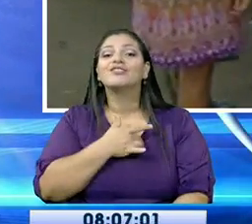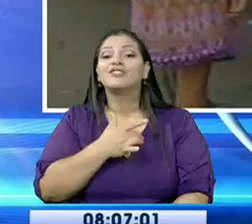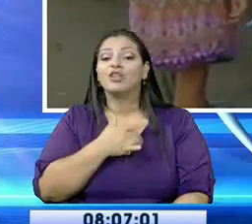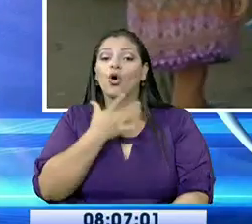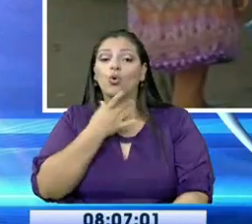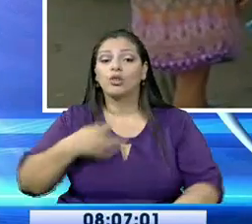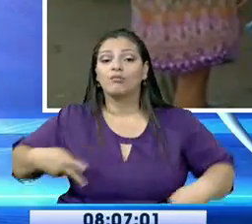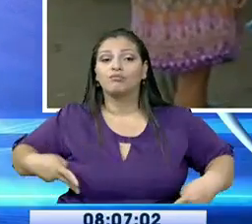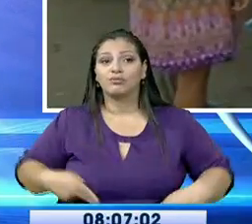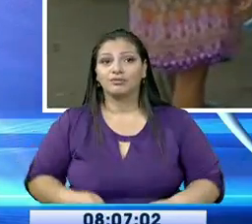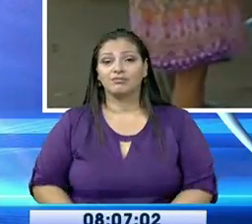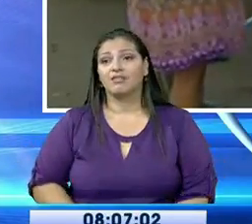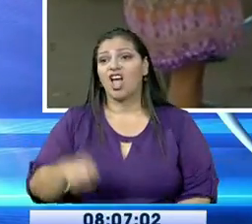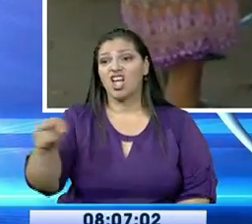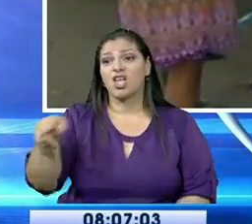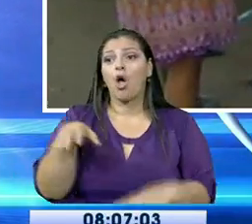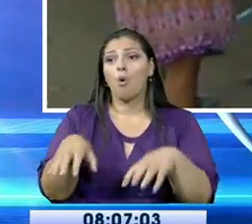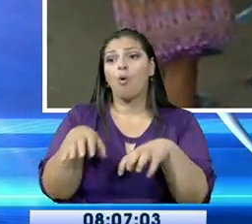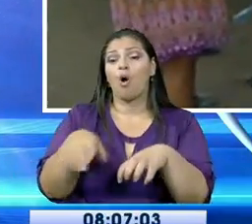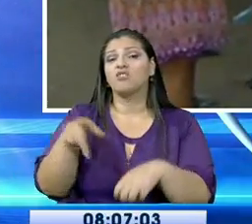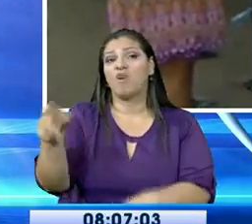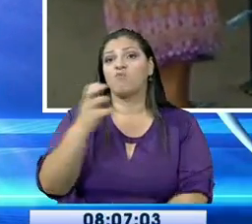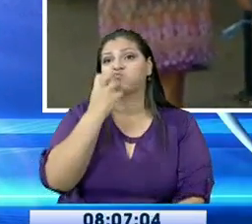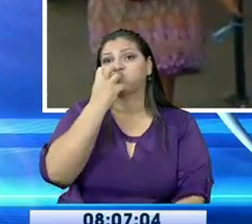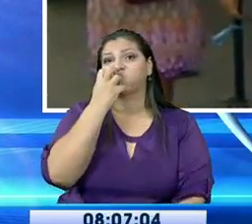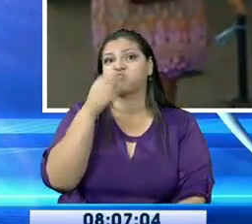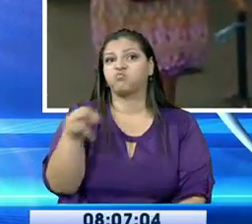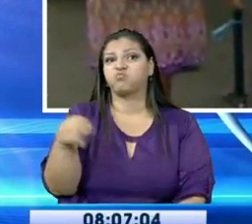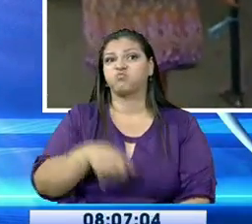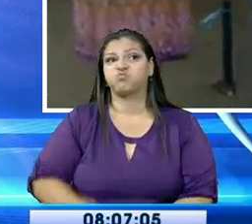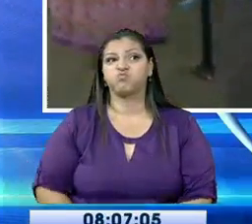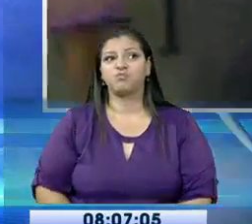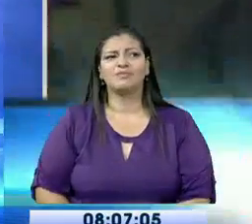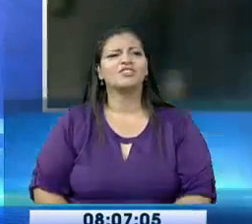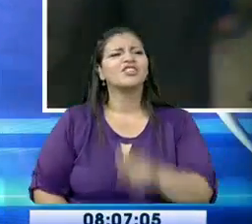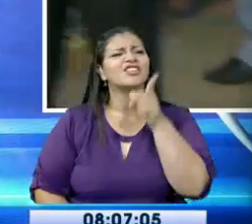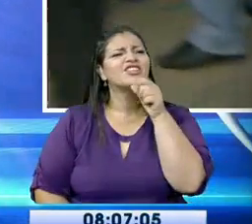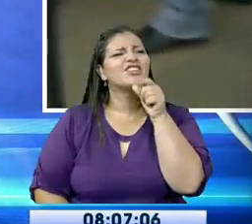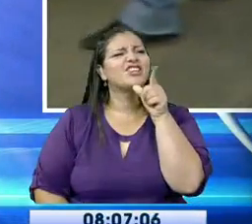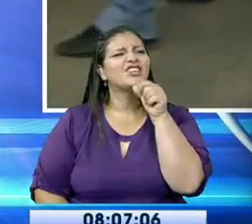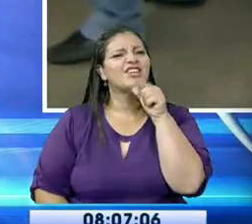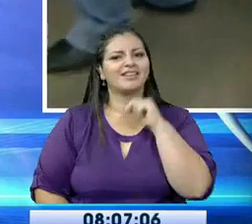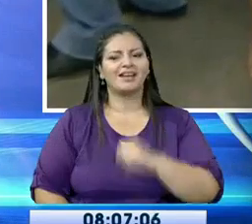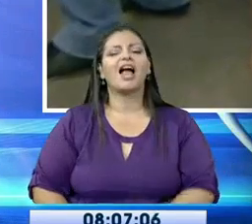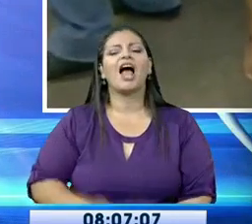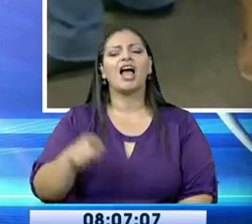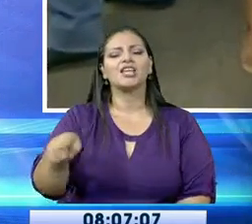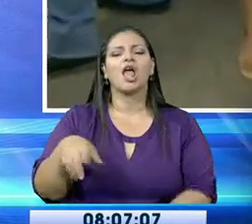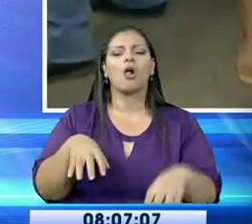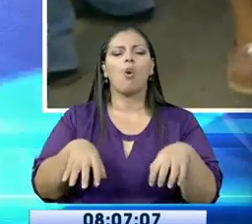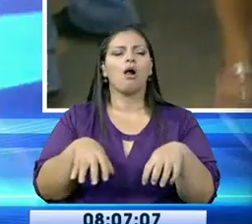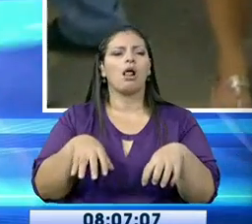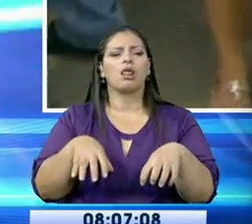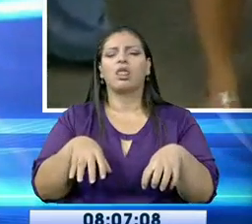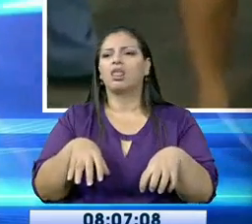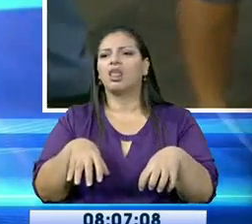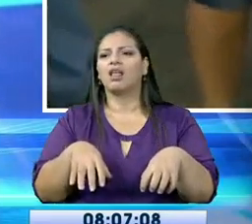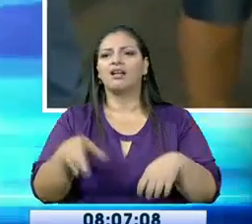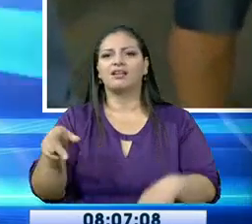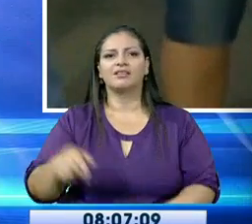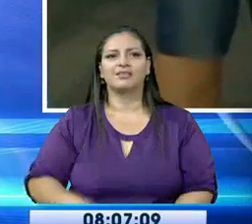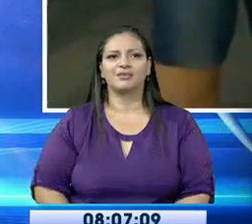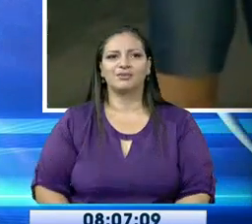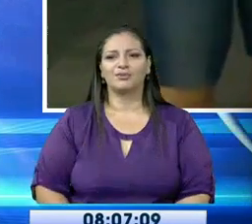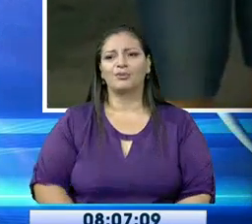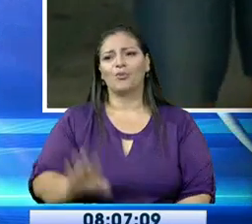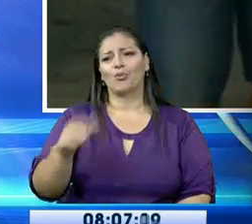el de acá está bravo. ¿Cuál? Ah. No, ¿quién es ese? Aquí tenemos un perrito que está por ahí. ¿Dónde está? Ay, ese perrito está lindo.